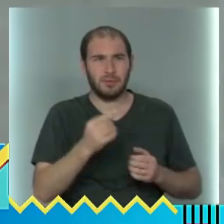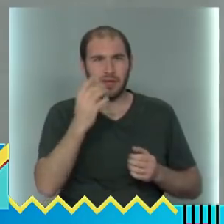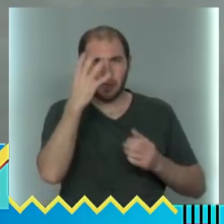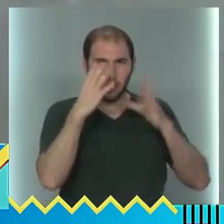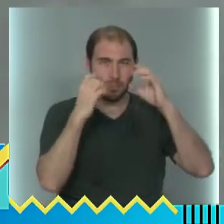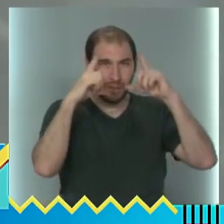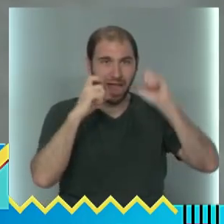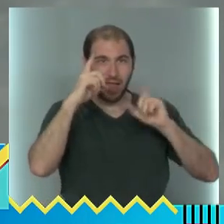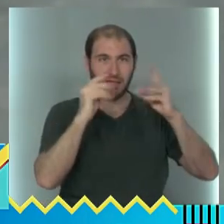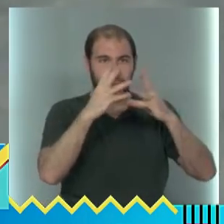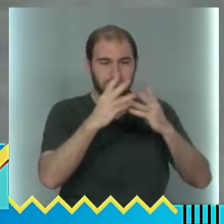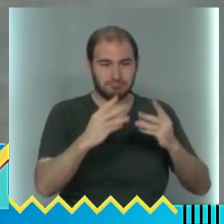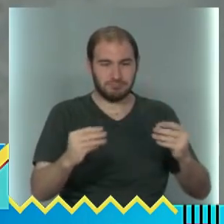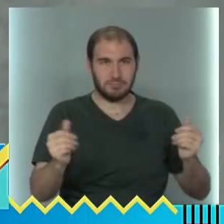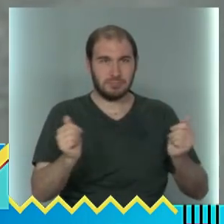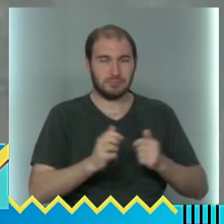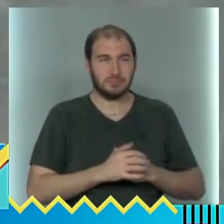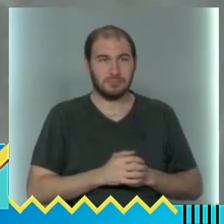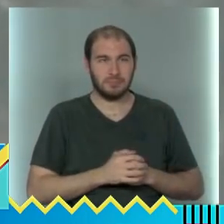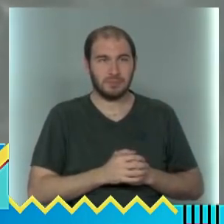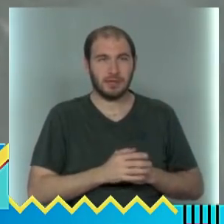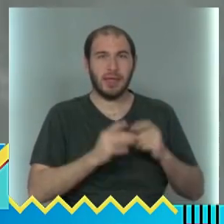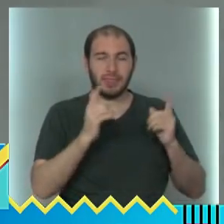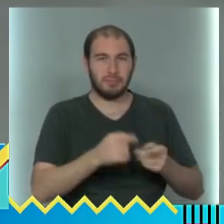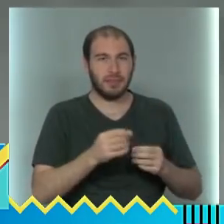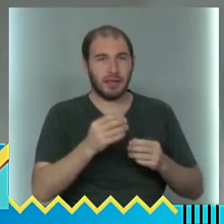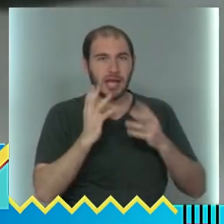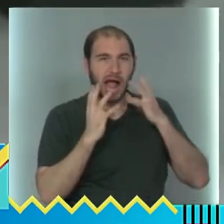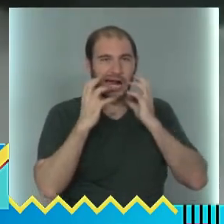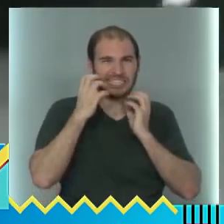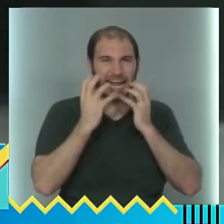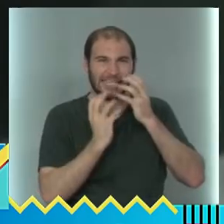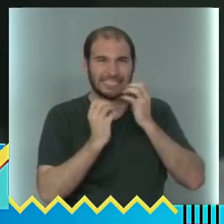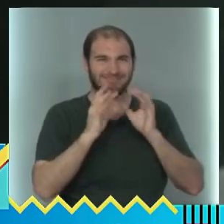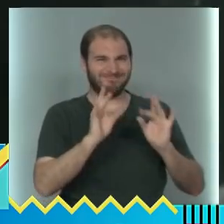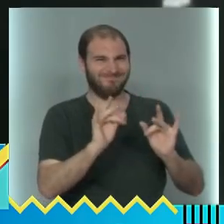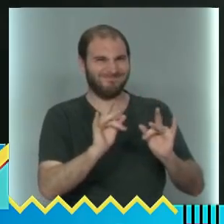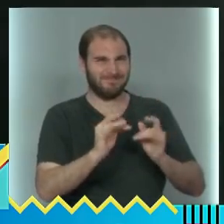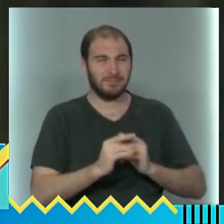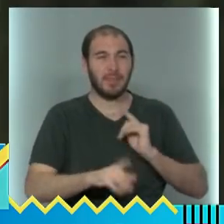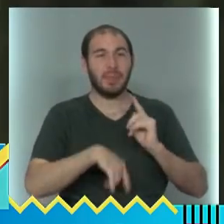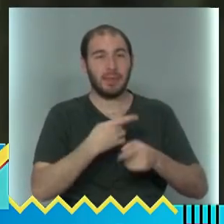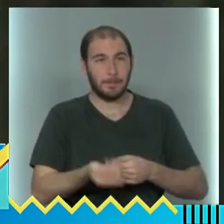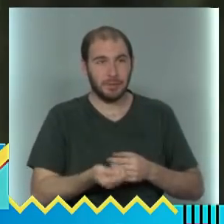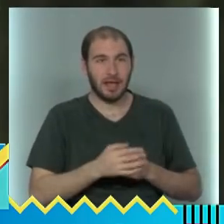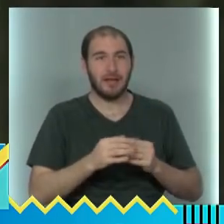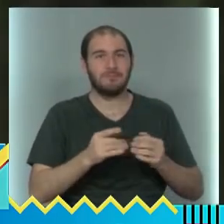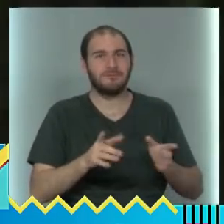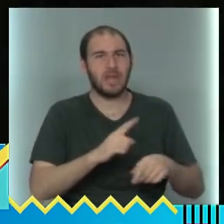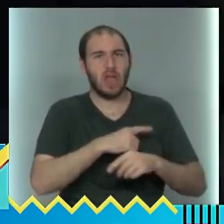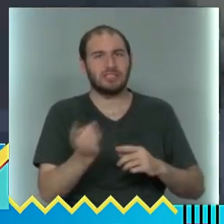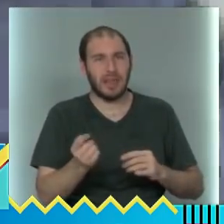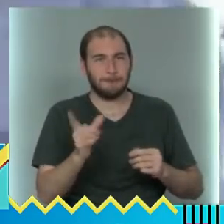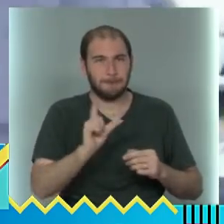expresiones faciales, se complica la articulación, lo cual le trae menor